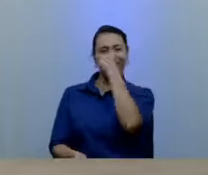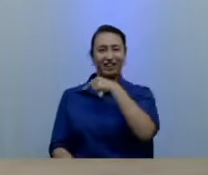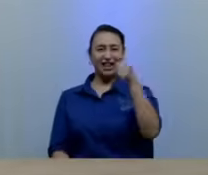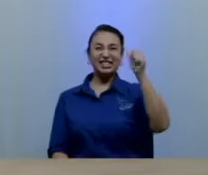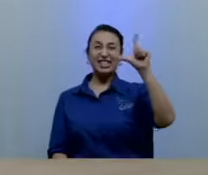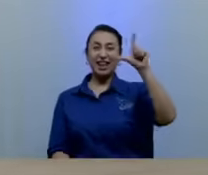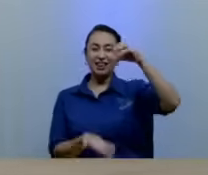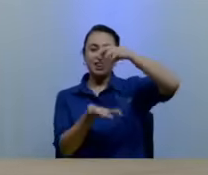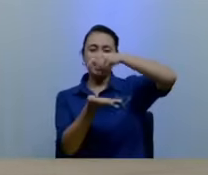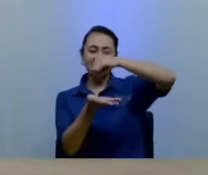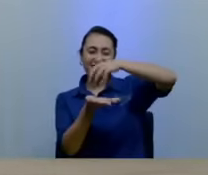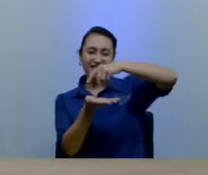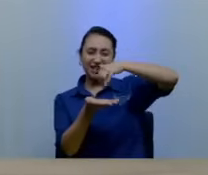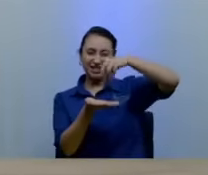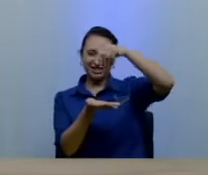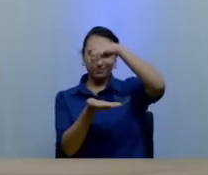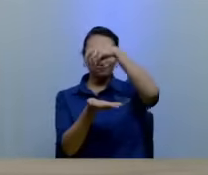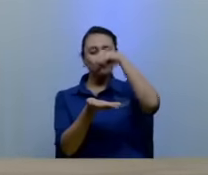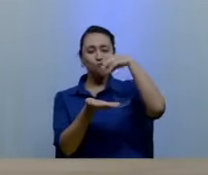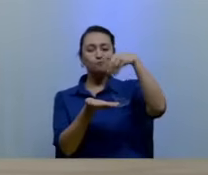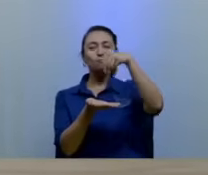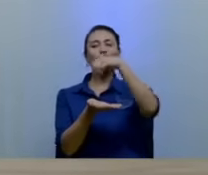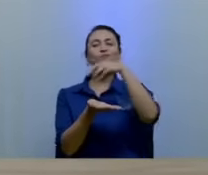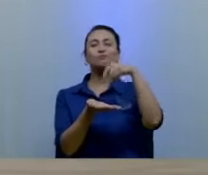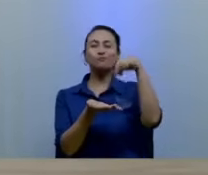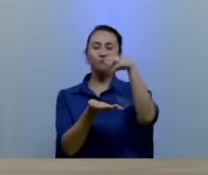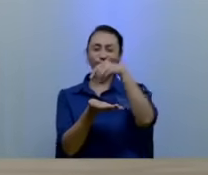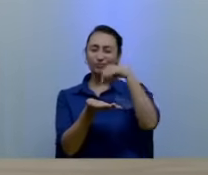Soy la sal de la tierra.